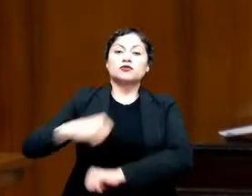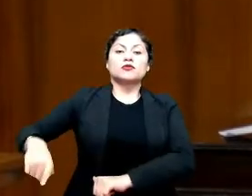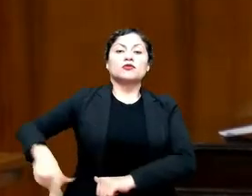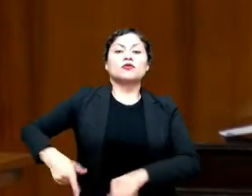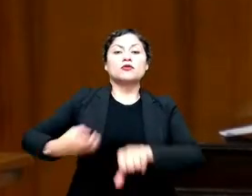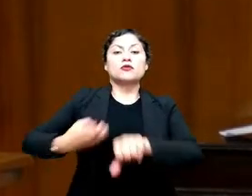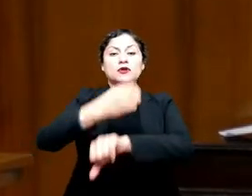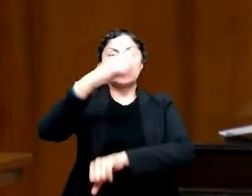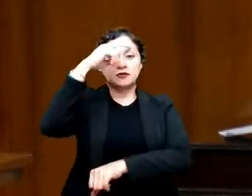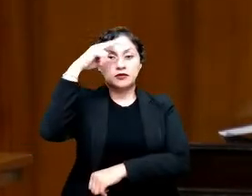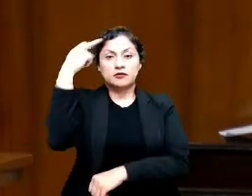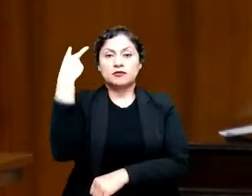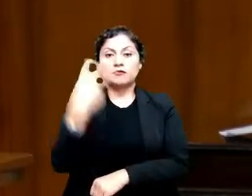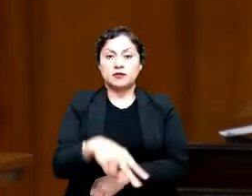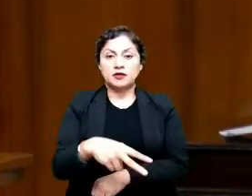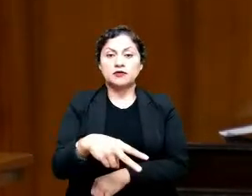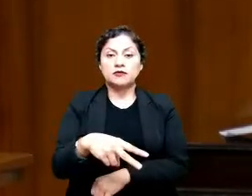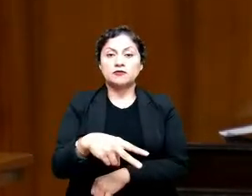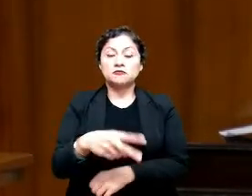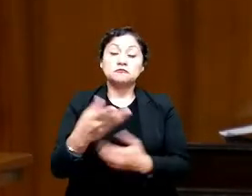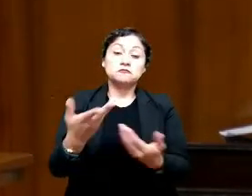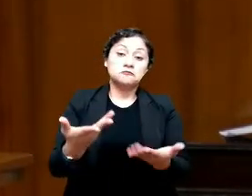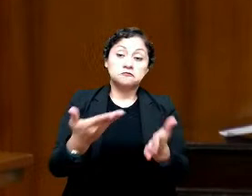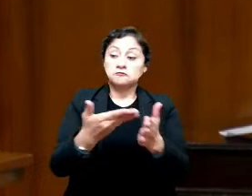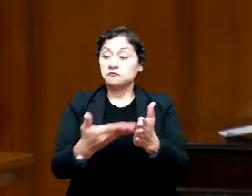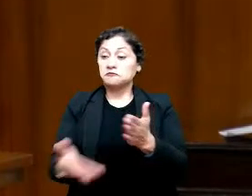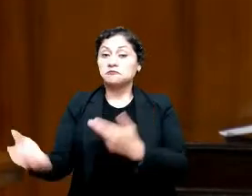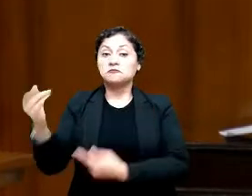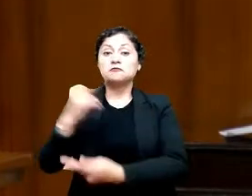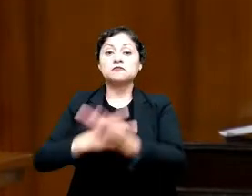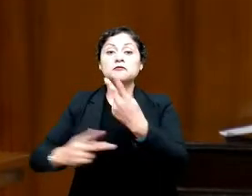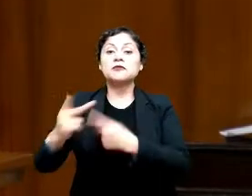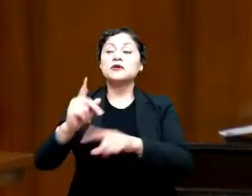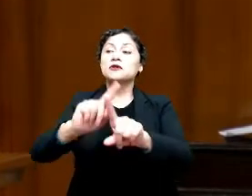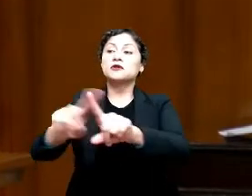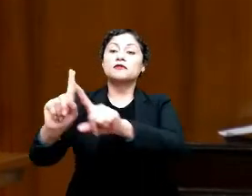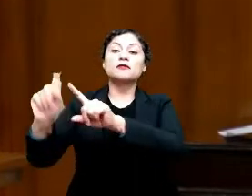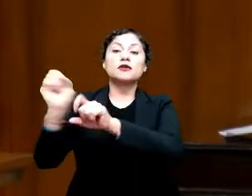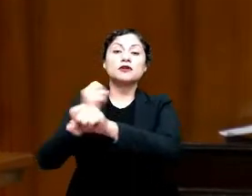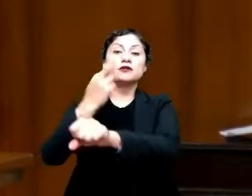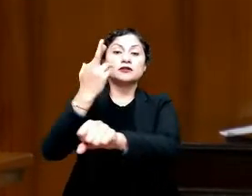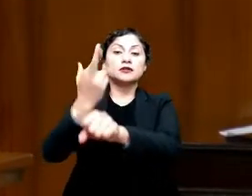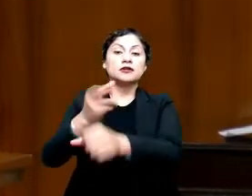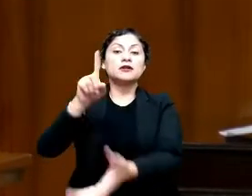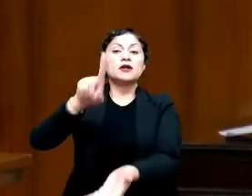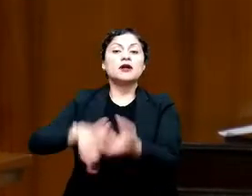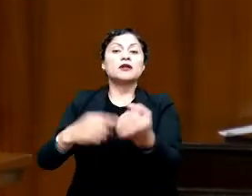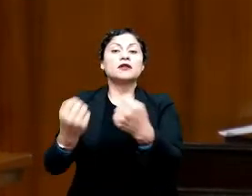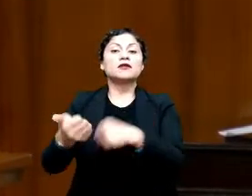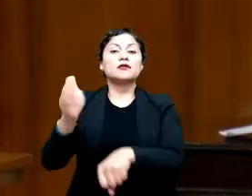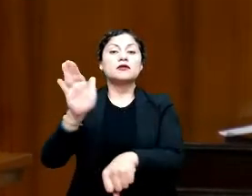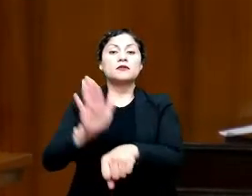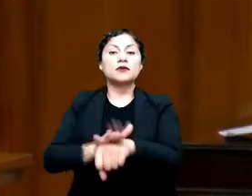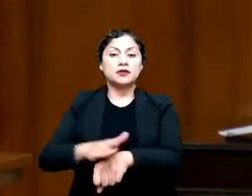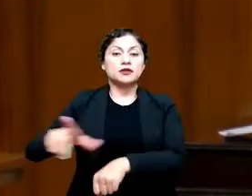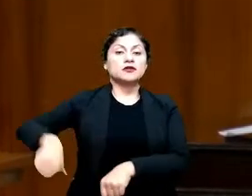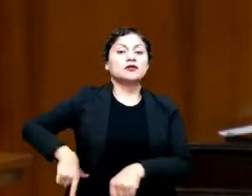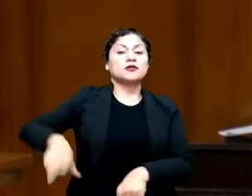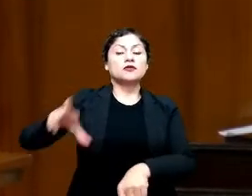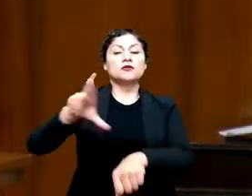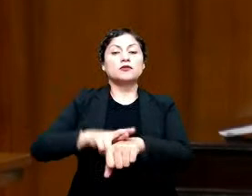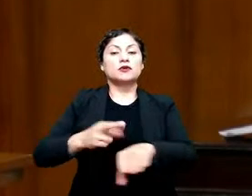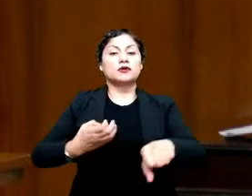México, donde asistirán las y los secretarios de la Administración del Ejecutivo del